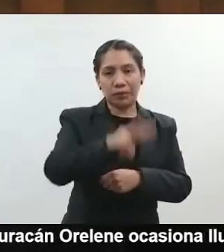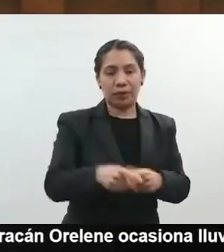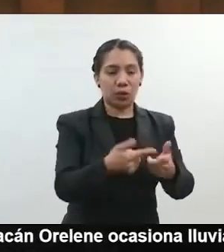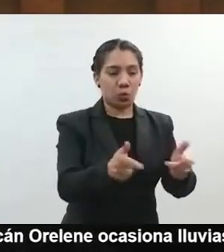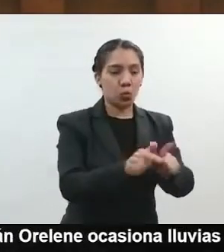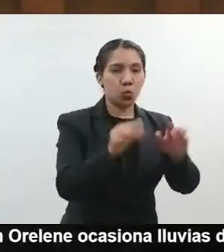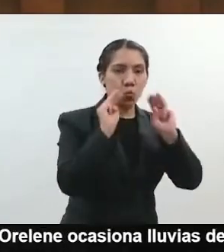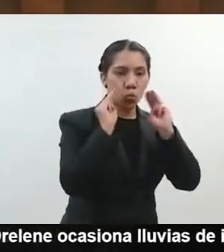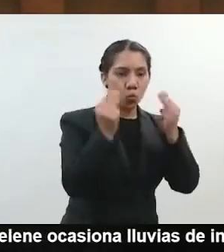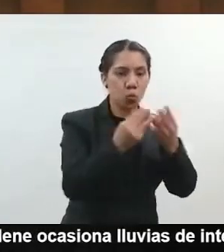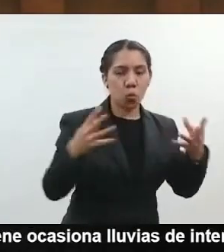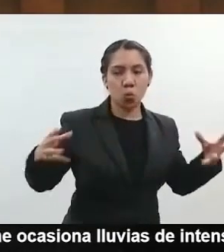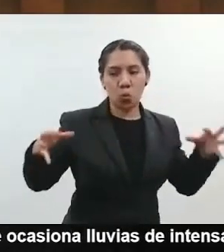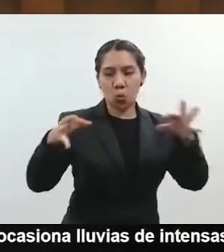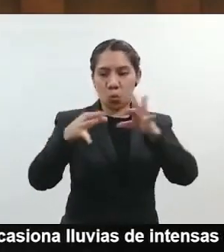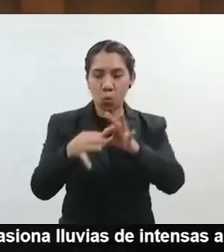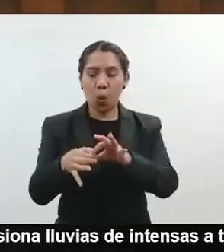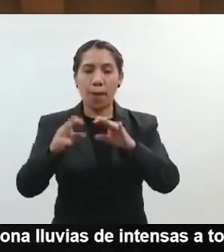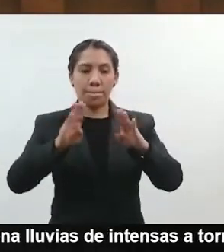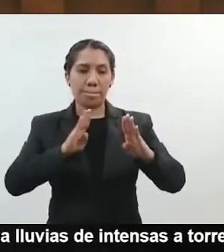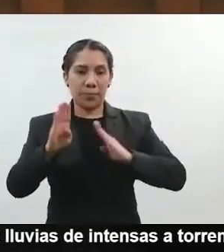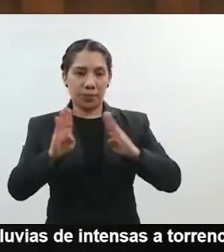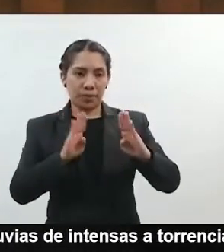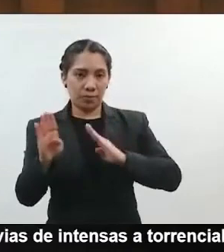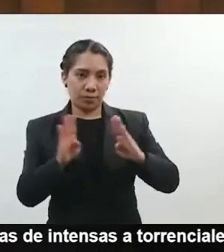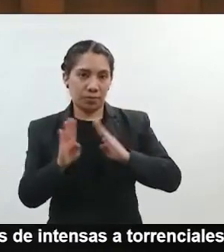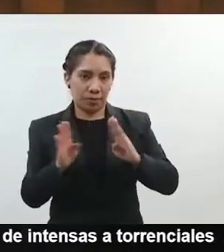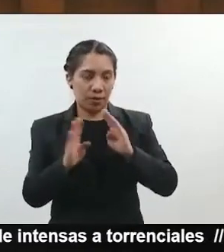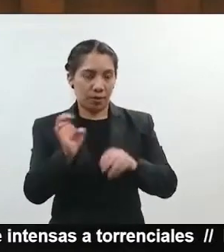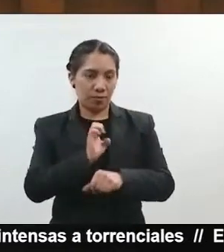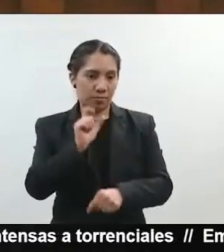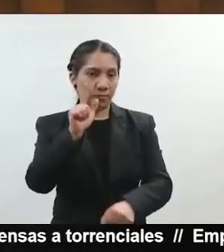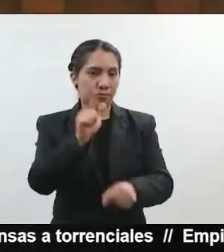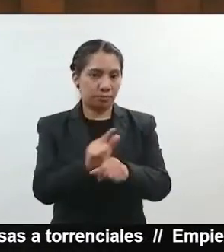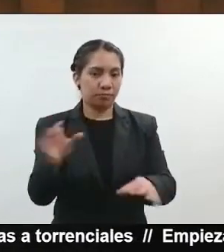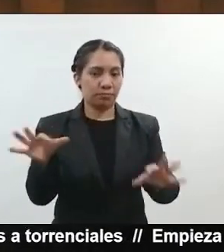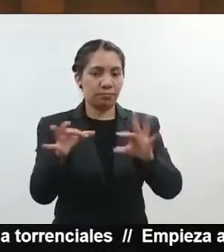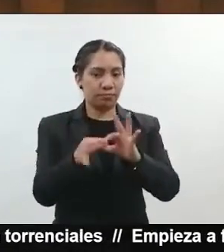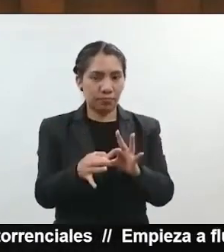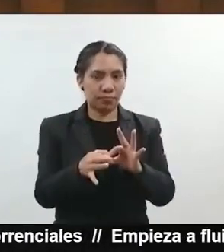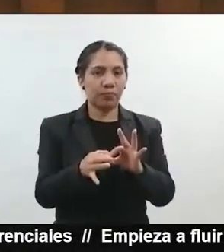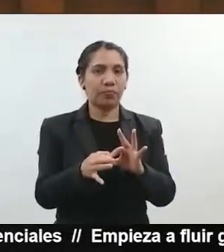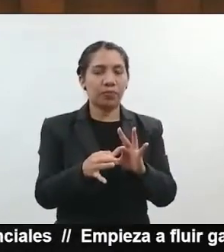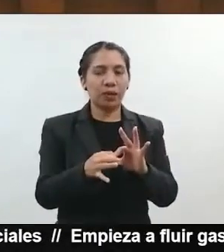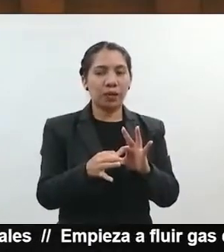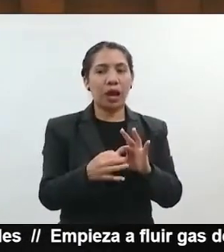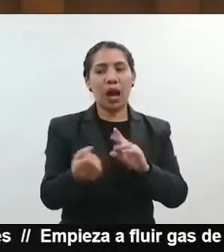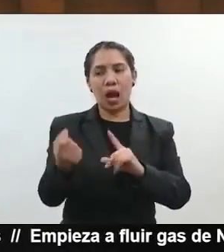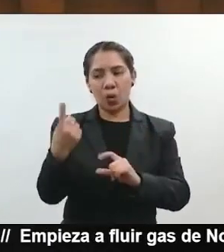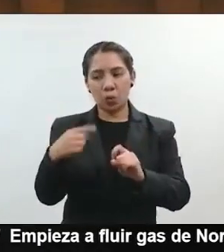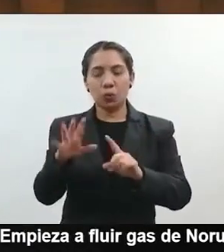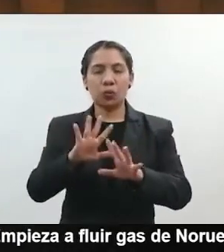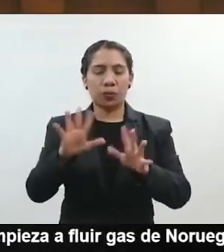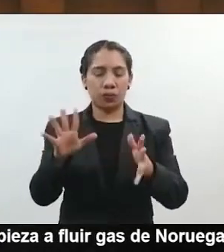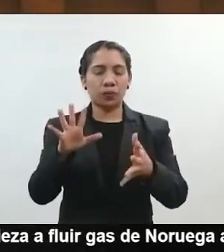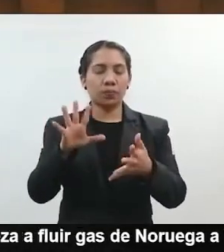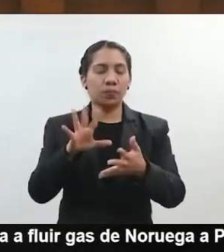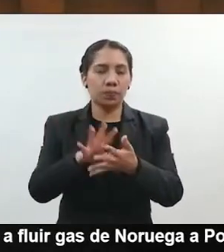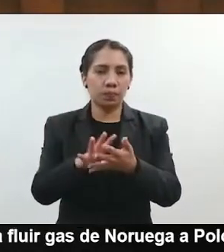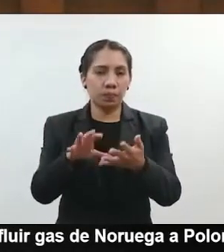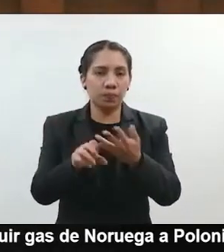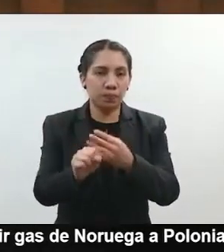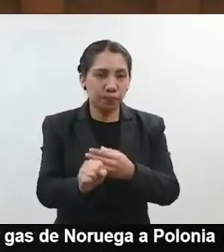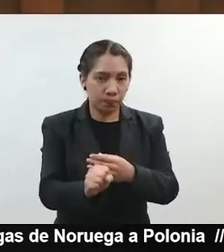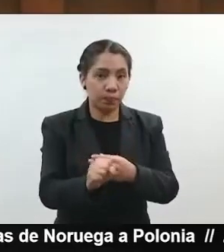militares, con menciones específicas a personas que están ya consignadas y a otras. También se menciona a